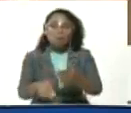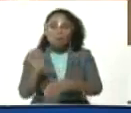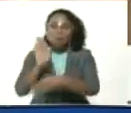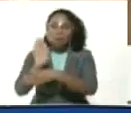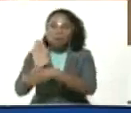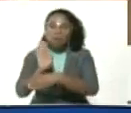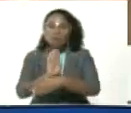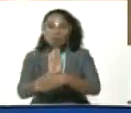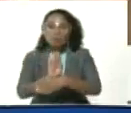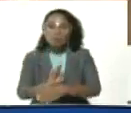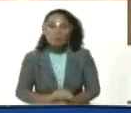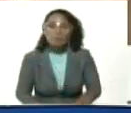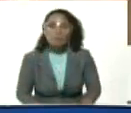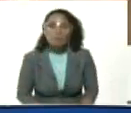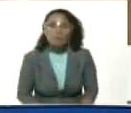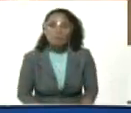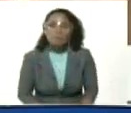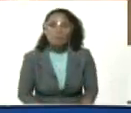protectorados,